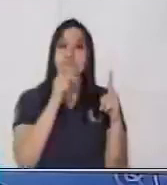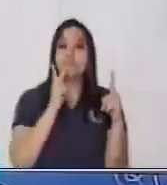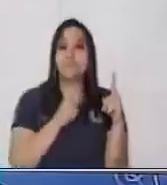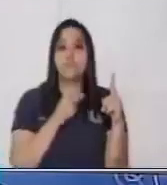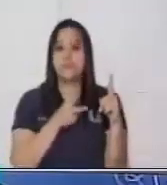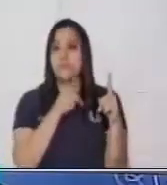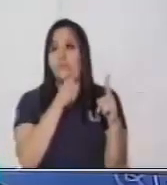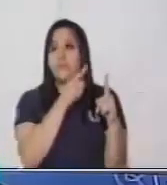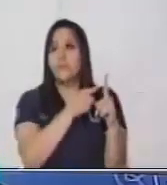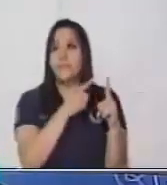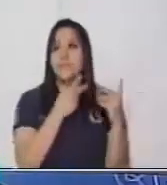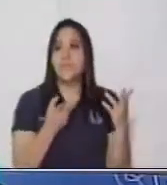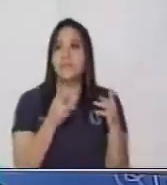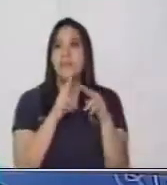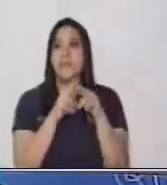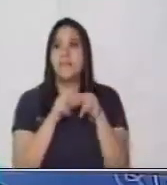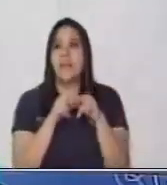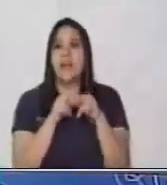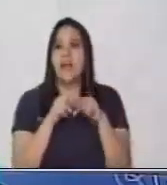depender de,